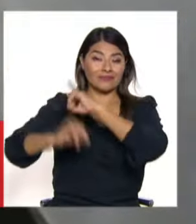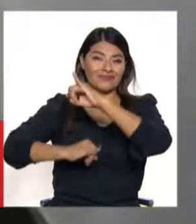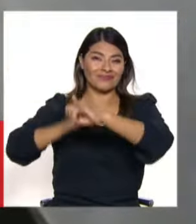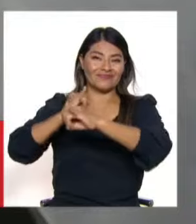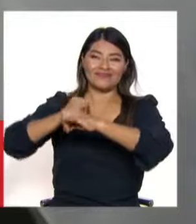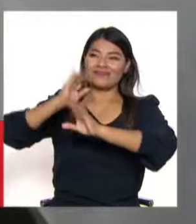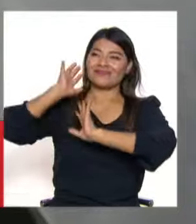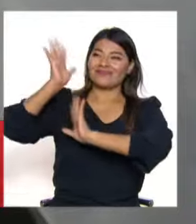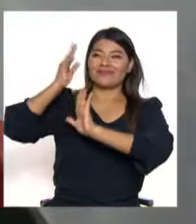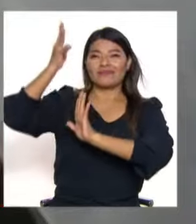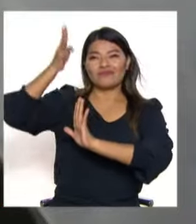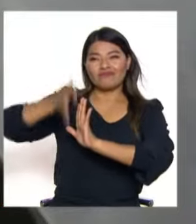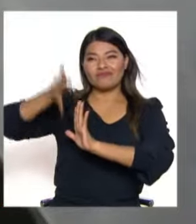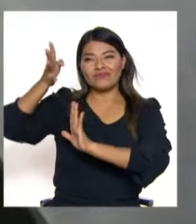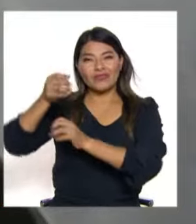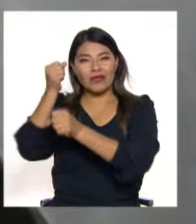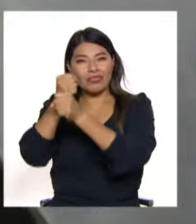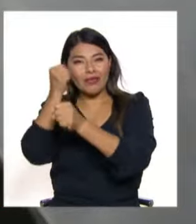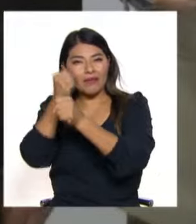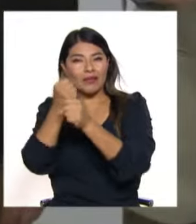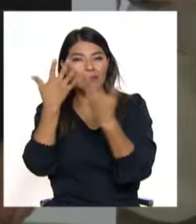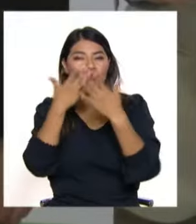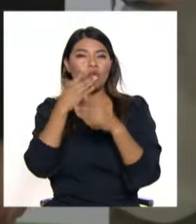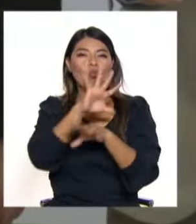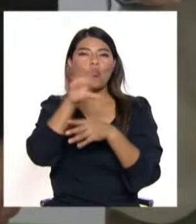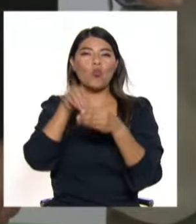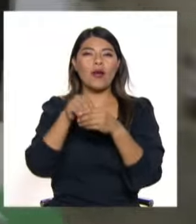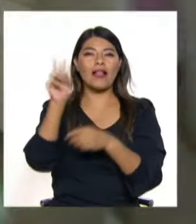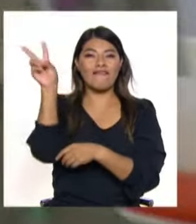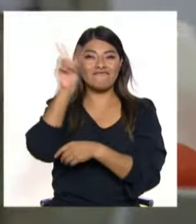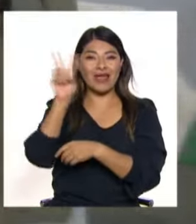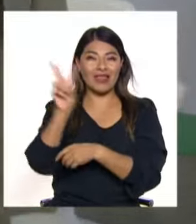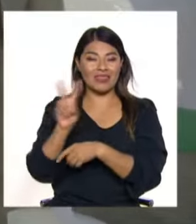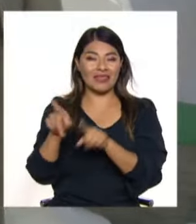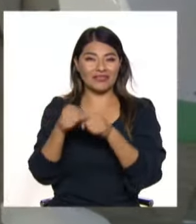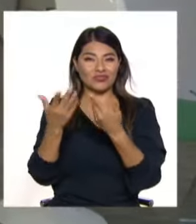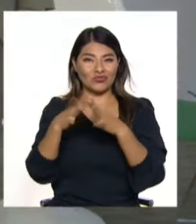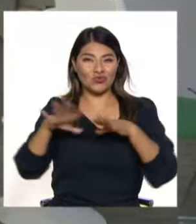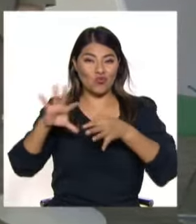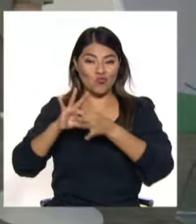definir perfiles laborales verdes en la Alianza del Pacífico.